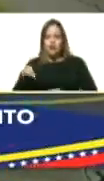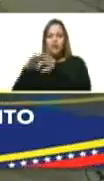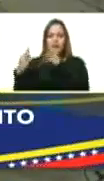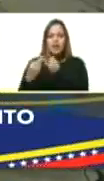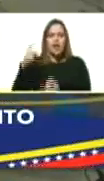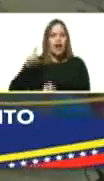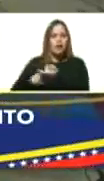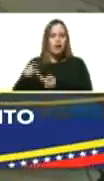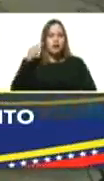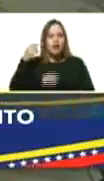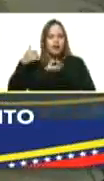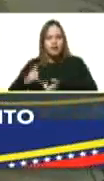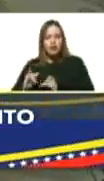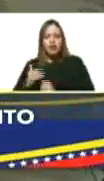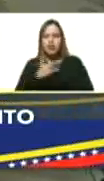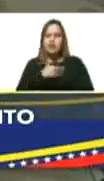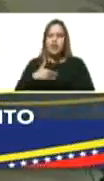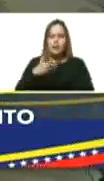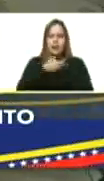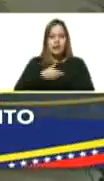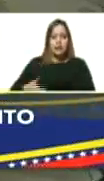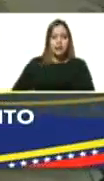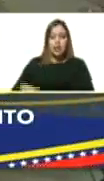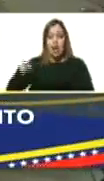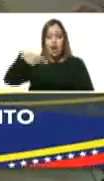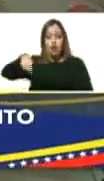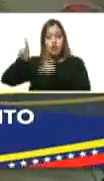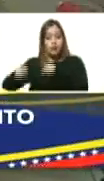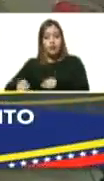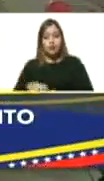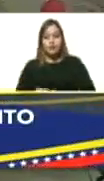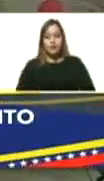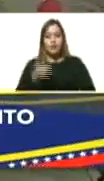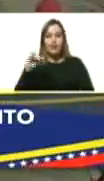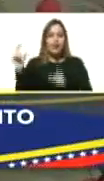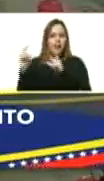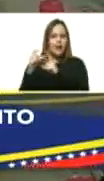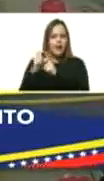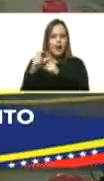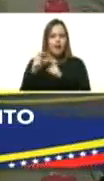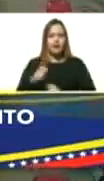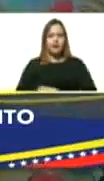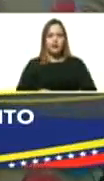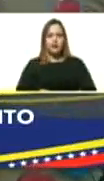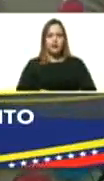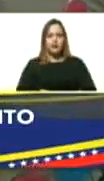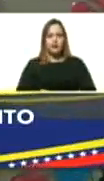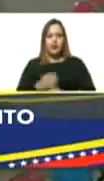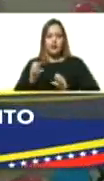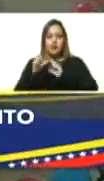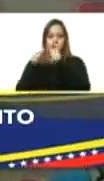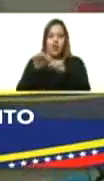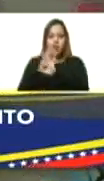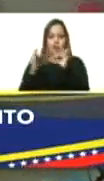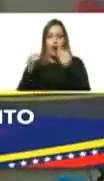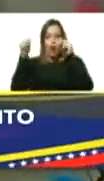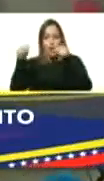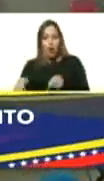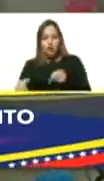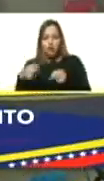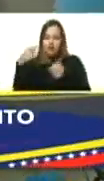sus hijos, y quisiéramos, presidente, que sean ellos también quienes les dé unas palabras desde la familia que hoy de